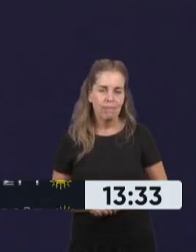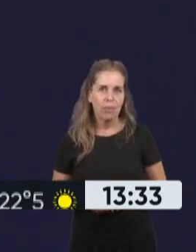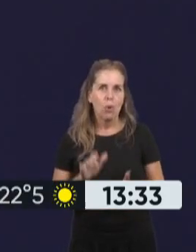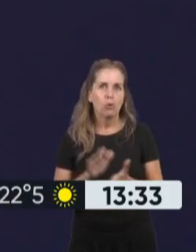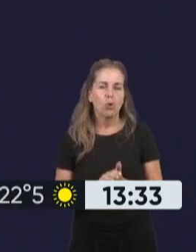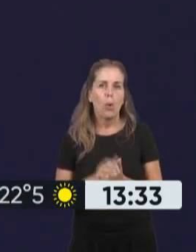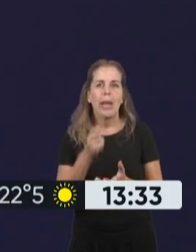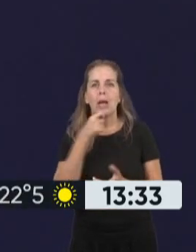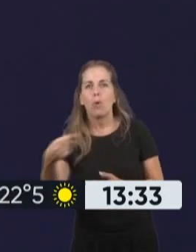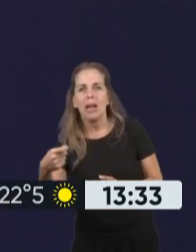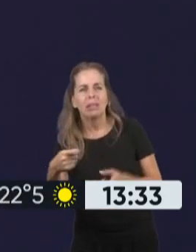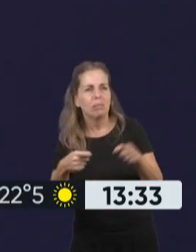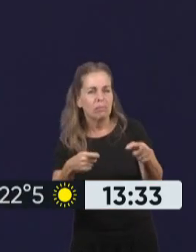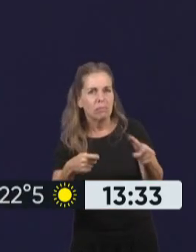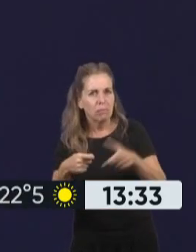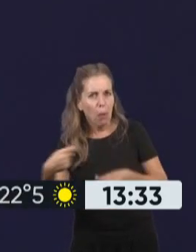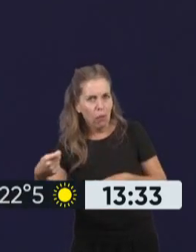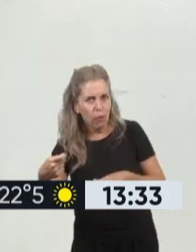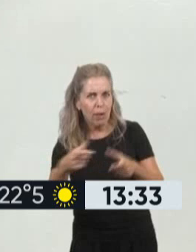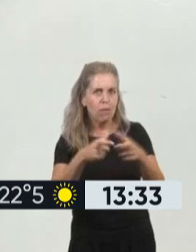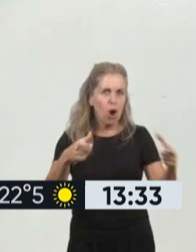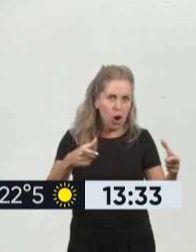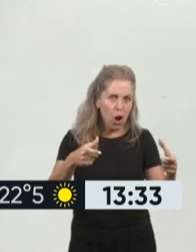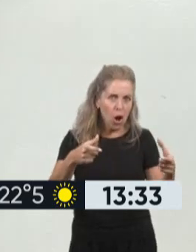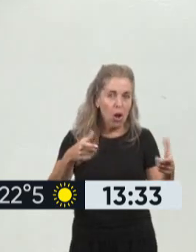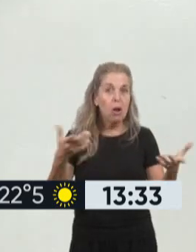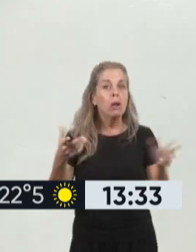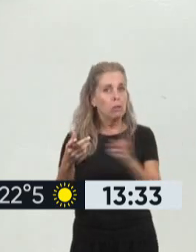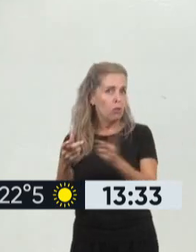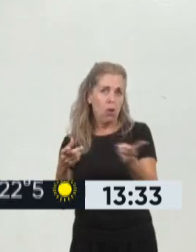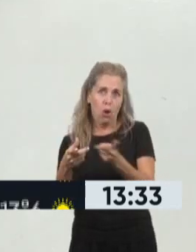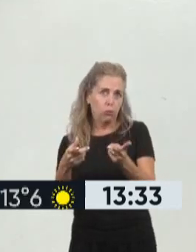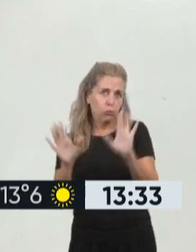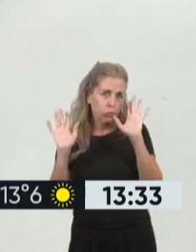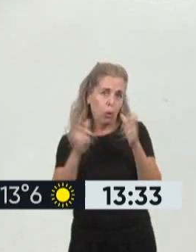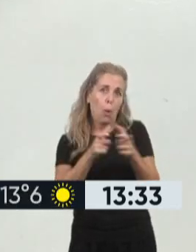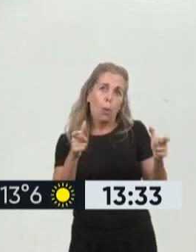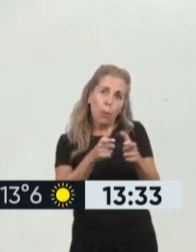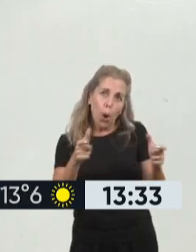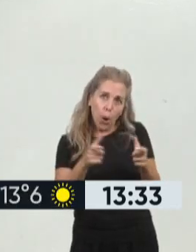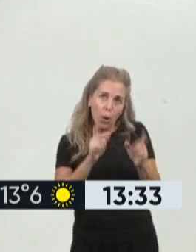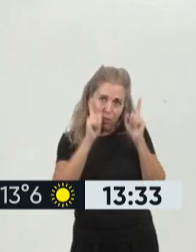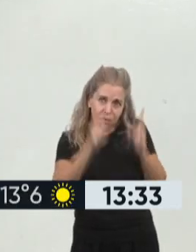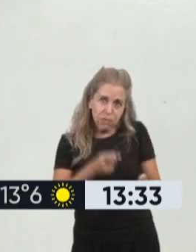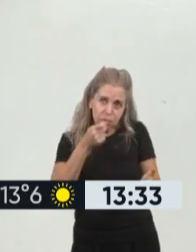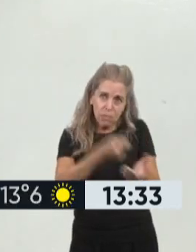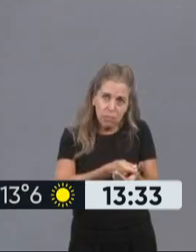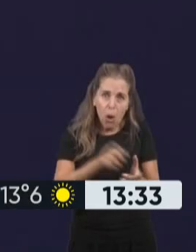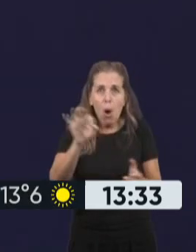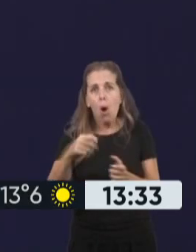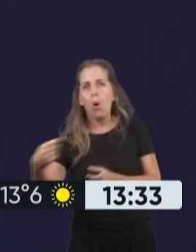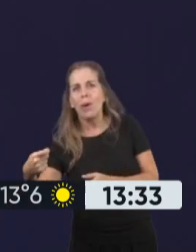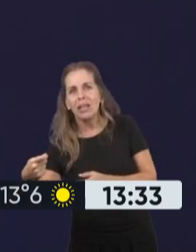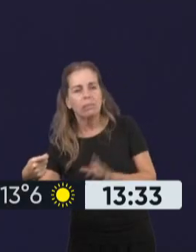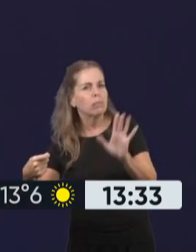en el bono. Te refieres al bono, ¿no? Me refería tanto al bono como así también a un aumento que quede ya No, en determinado, ¿no? principio no.